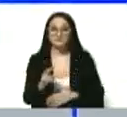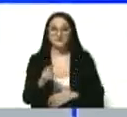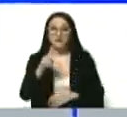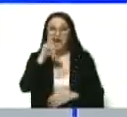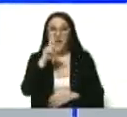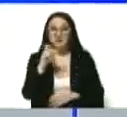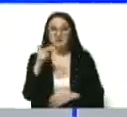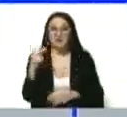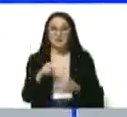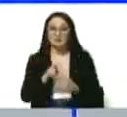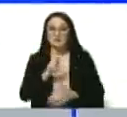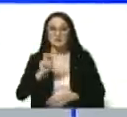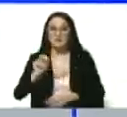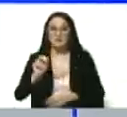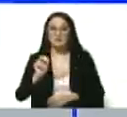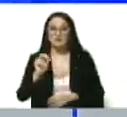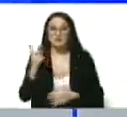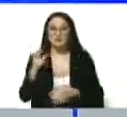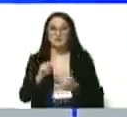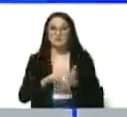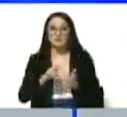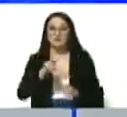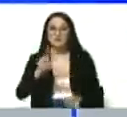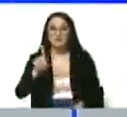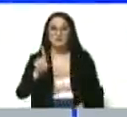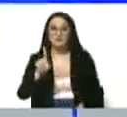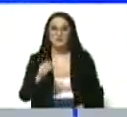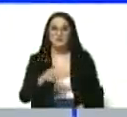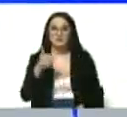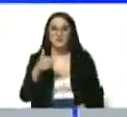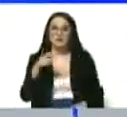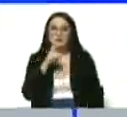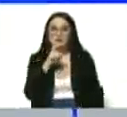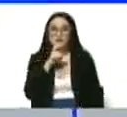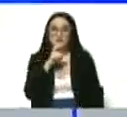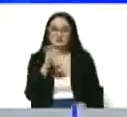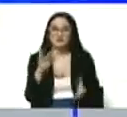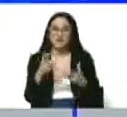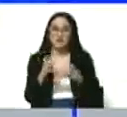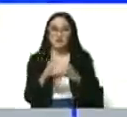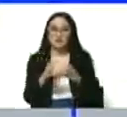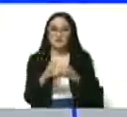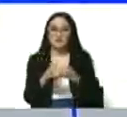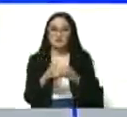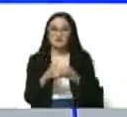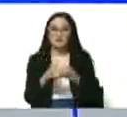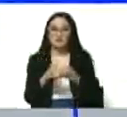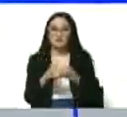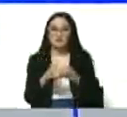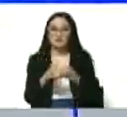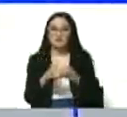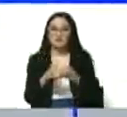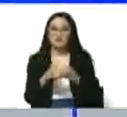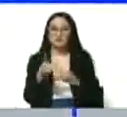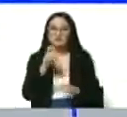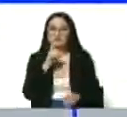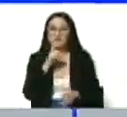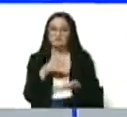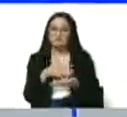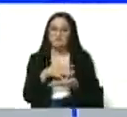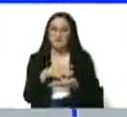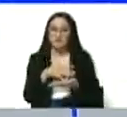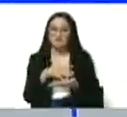fueron los años 2020 y 2021 los más complejos para la organización, marcados por la complicada crisis